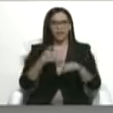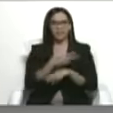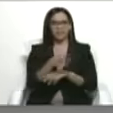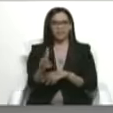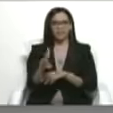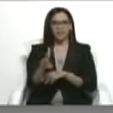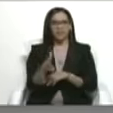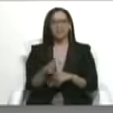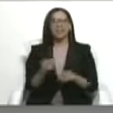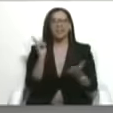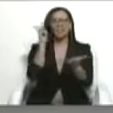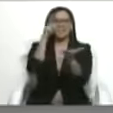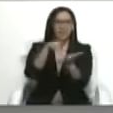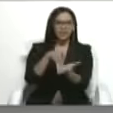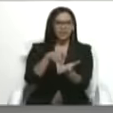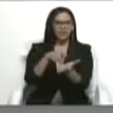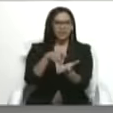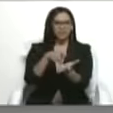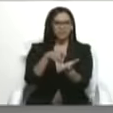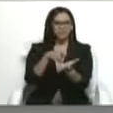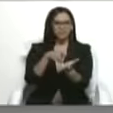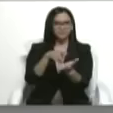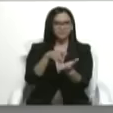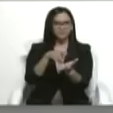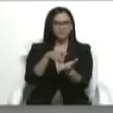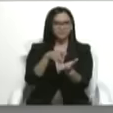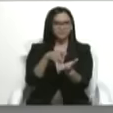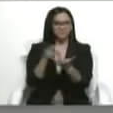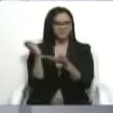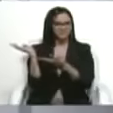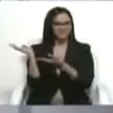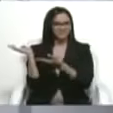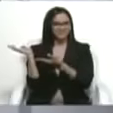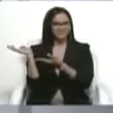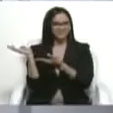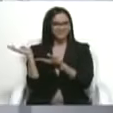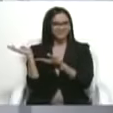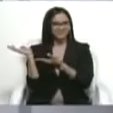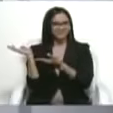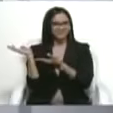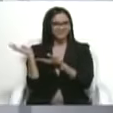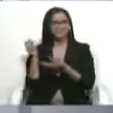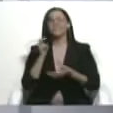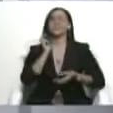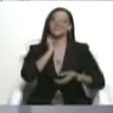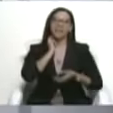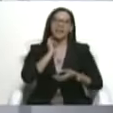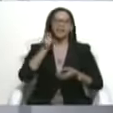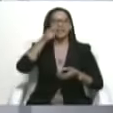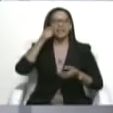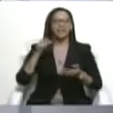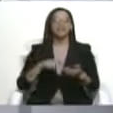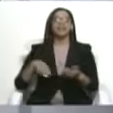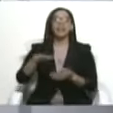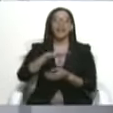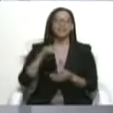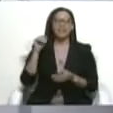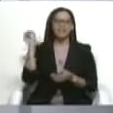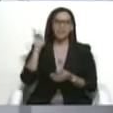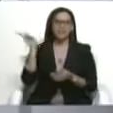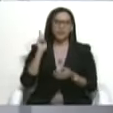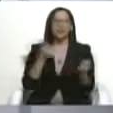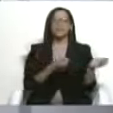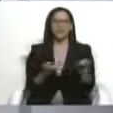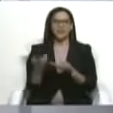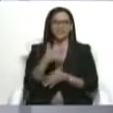360 y que acaba de llegar al estudio? Vamos a verlo. Tarek William Saab, fiscal general de la República, bienvenido